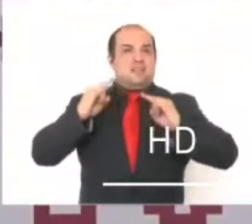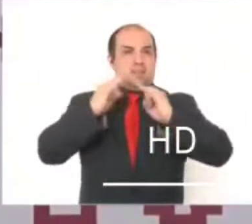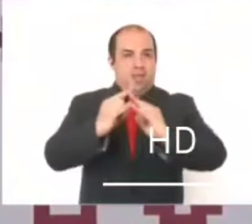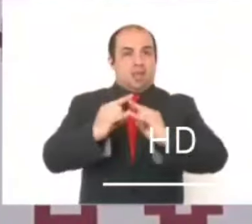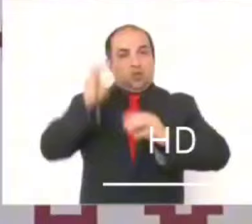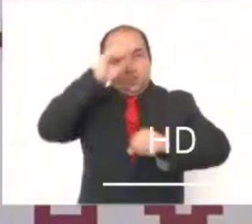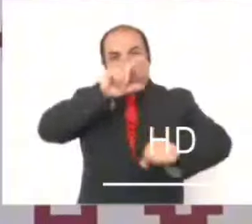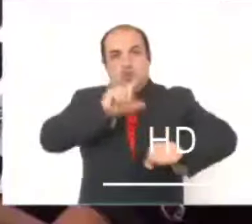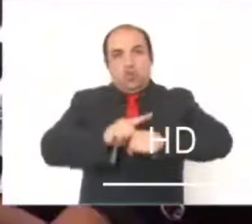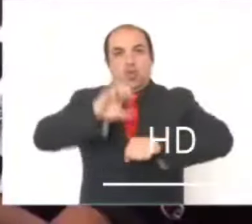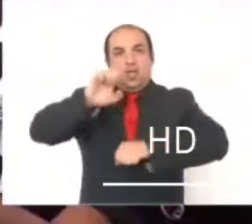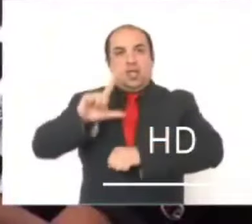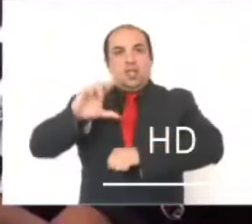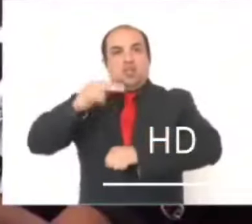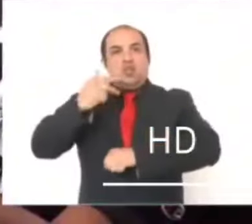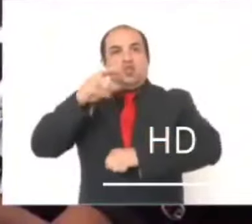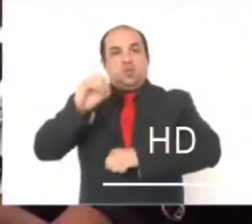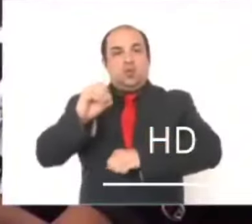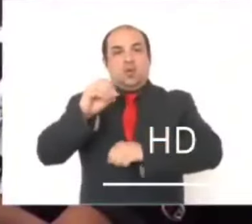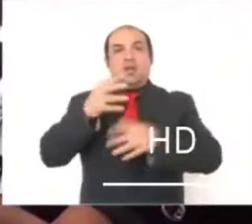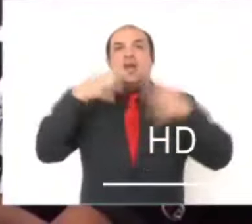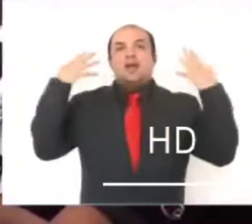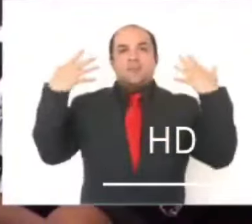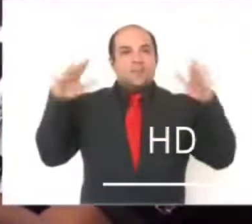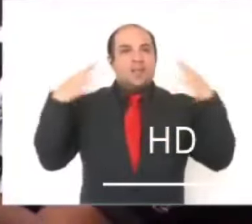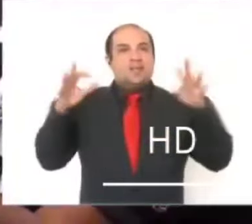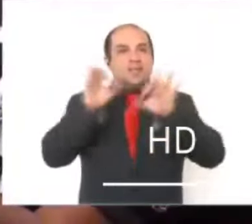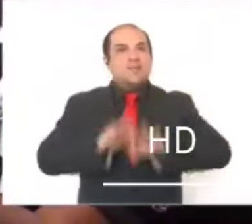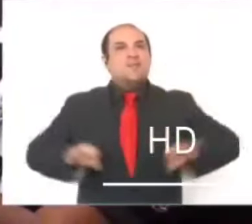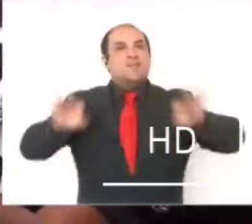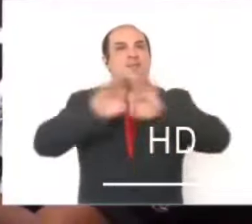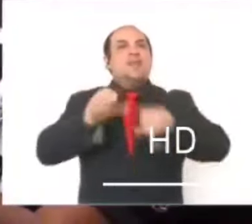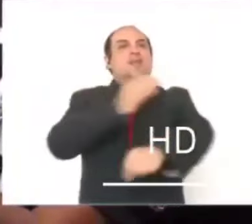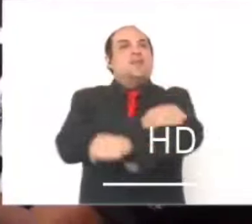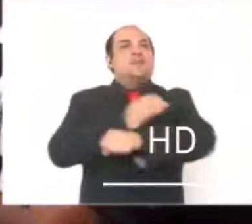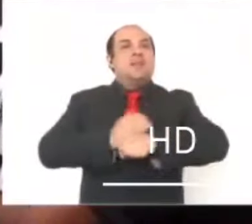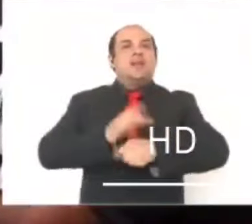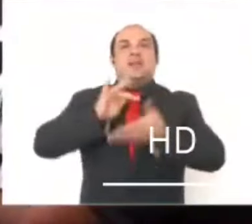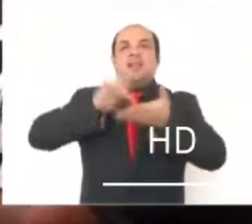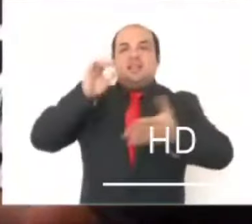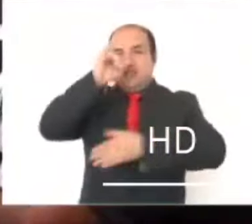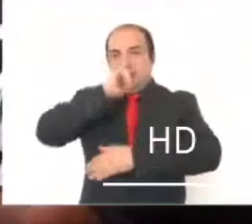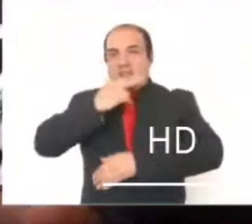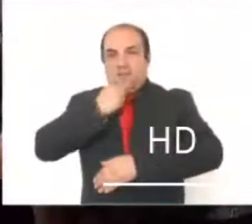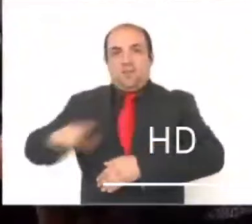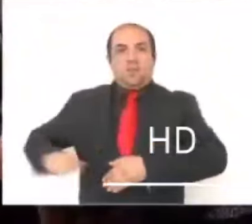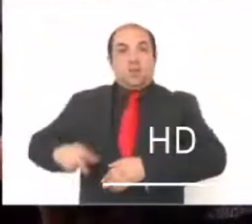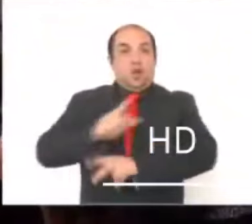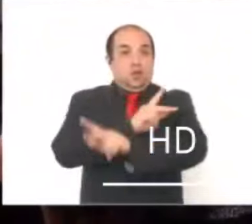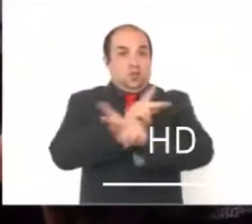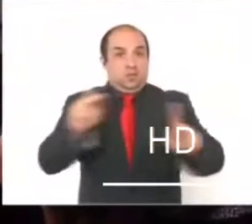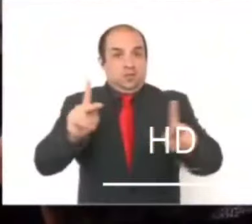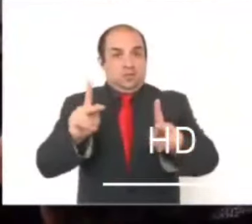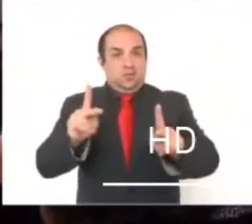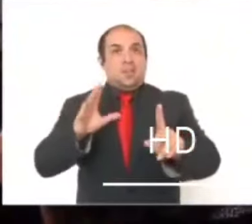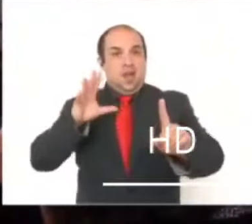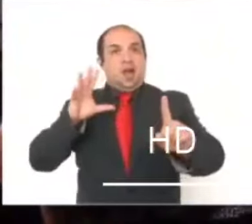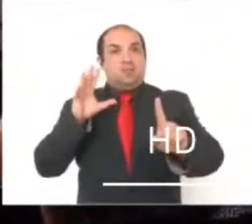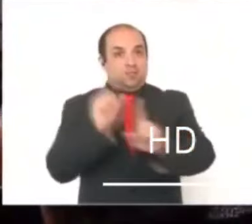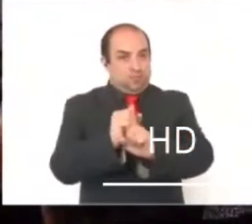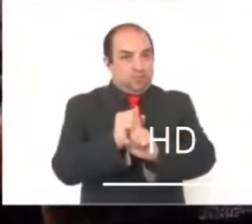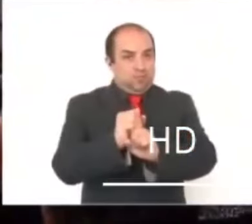es muy importante que nos acompañen. Muchas gracias al jefe de gobierno y ustedes por hacerlo posible.